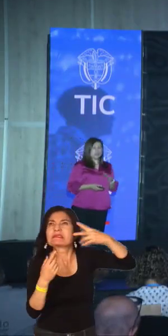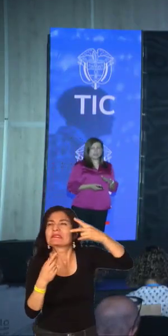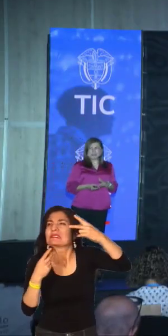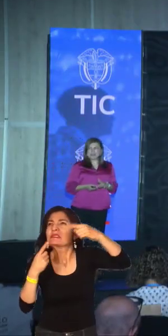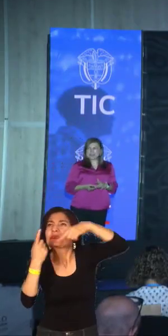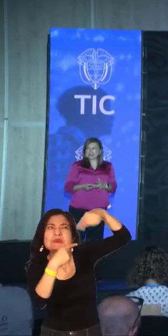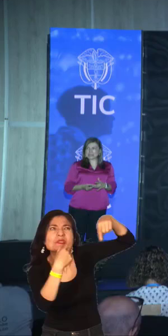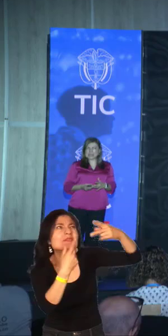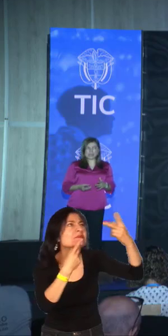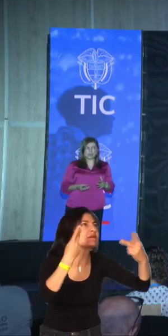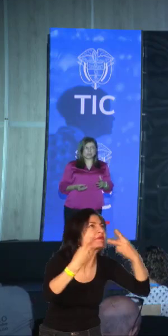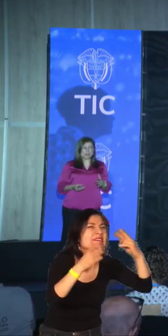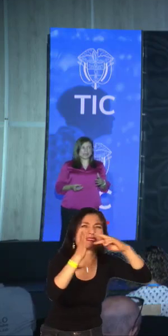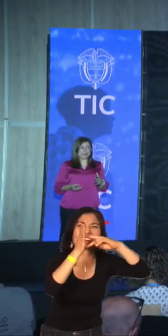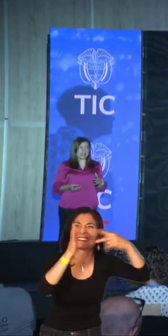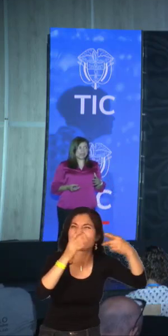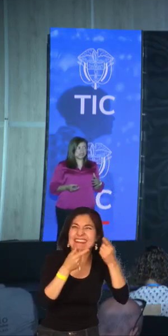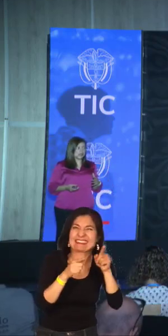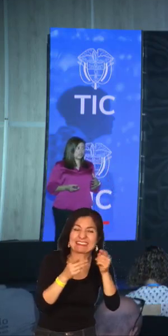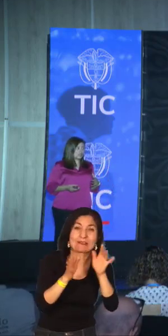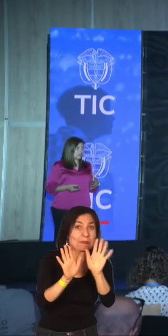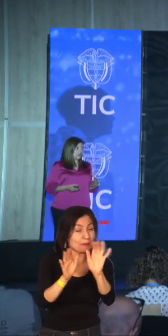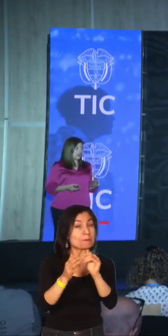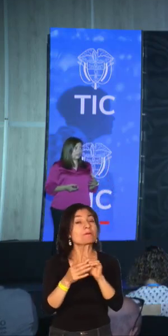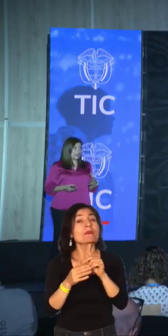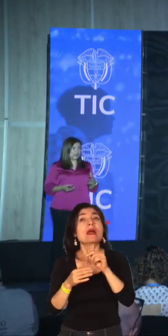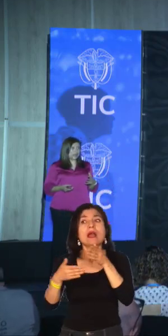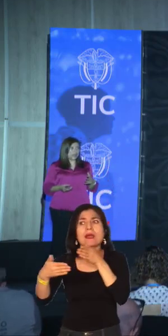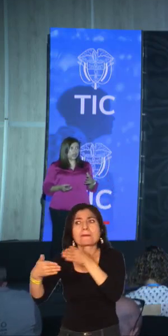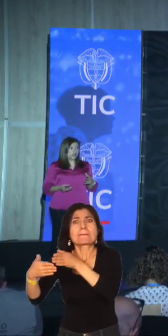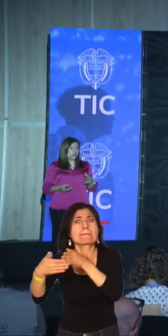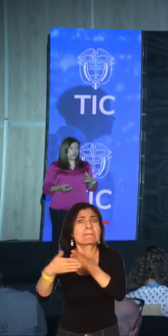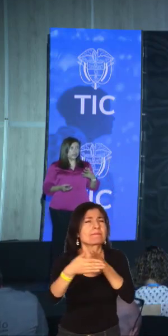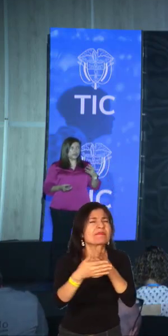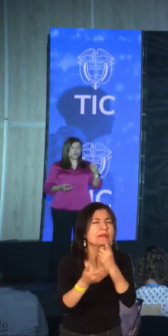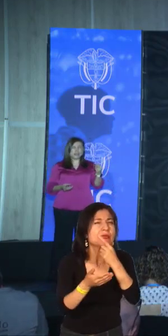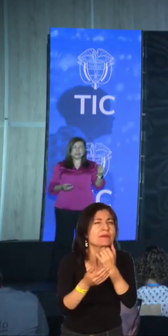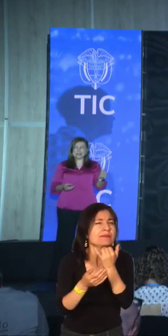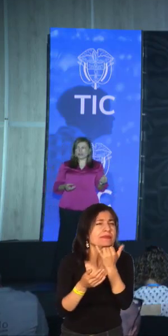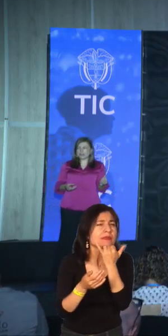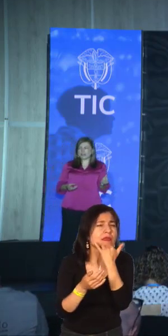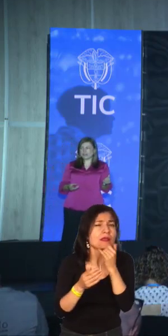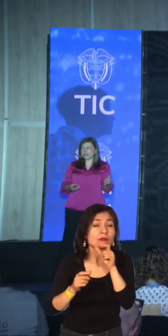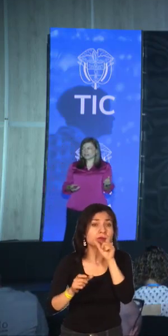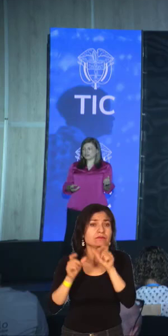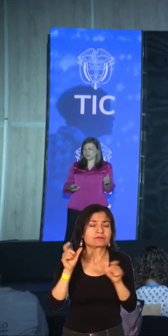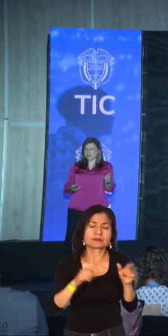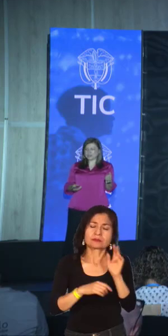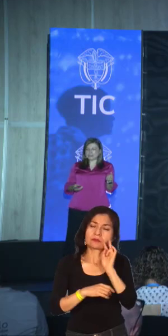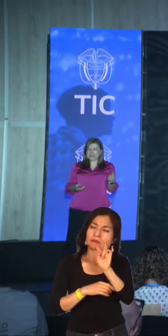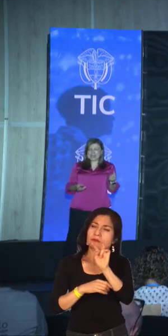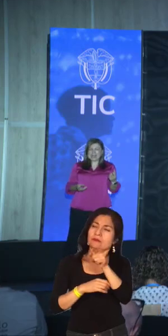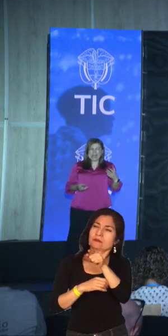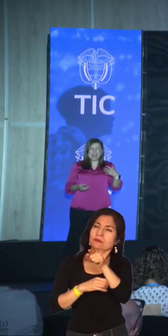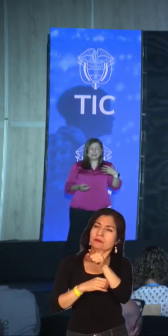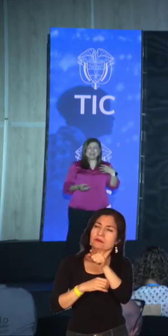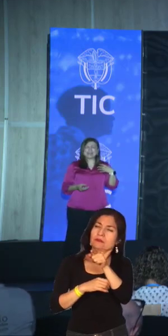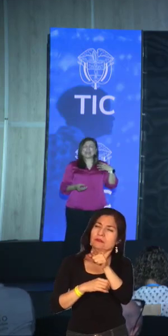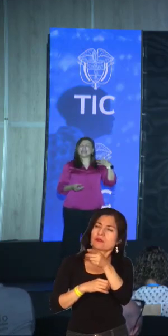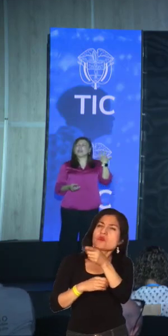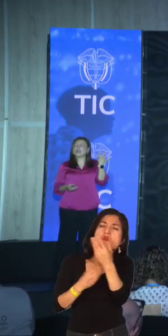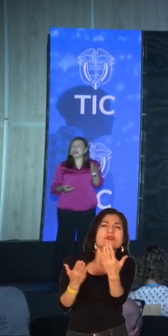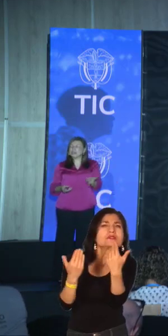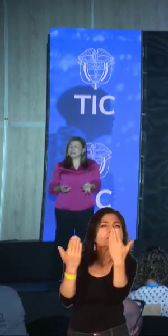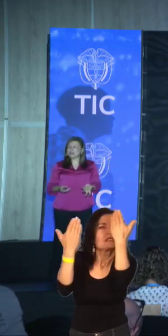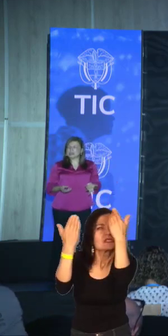de las mayores barreras que tenemos para que las personas puedan ver no solamente los beneficios, sino también la